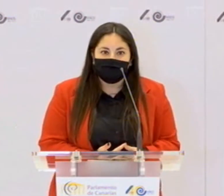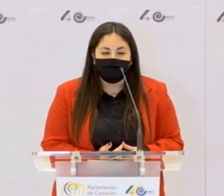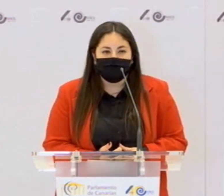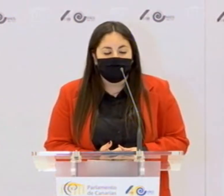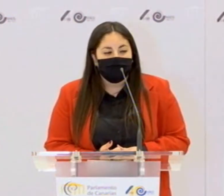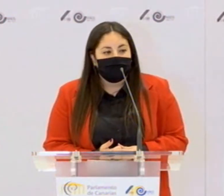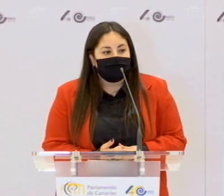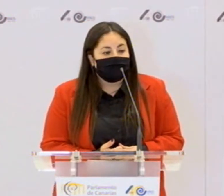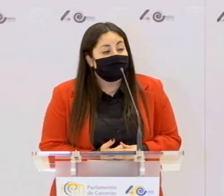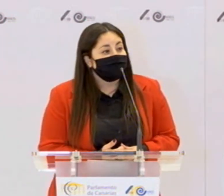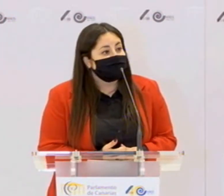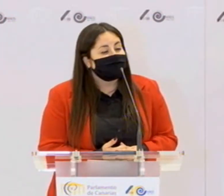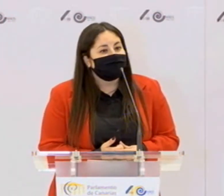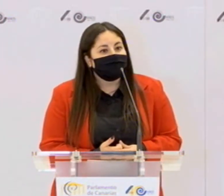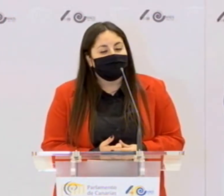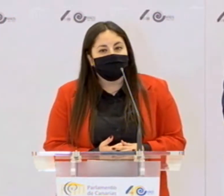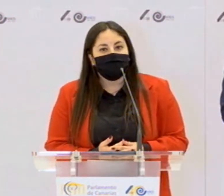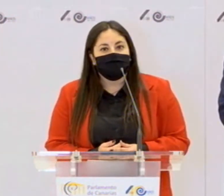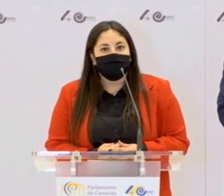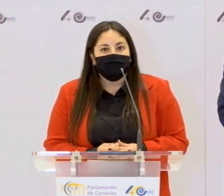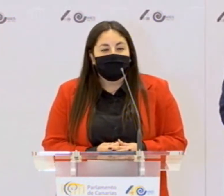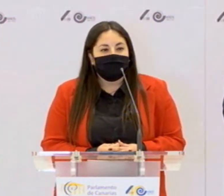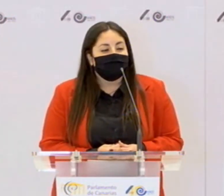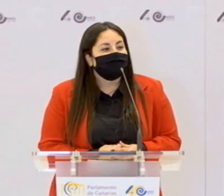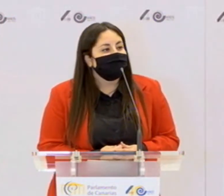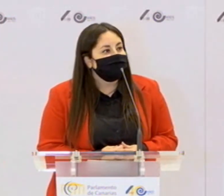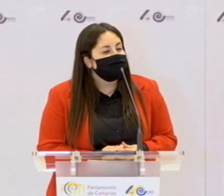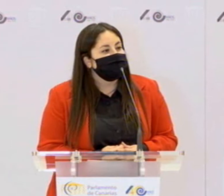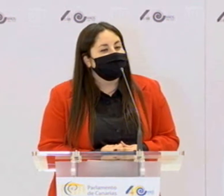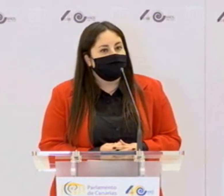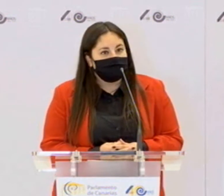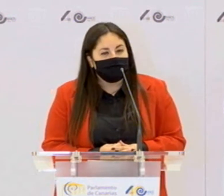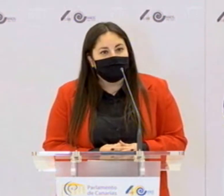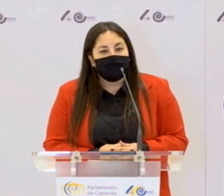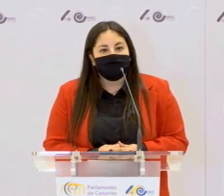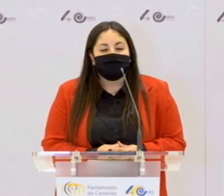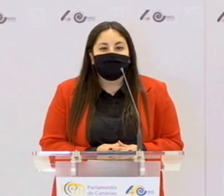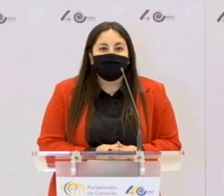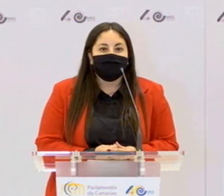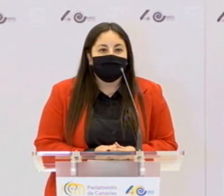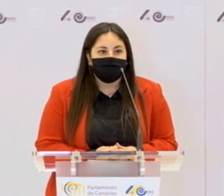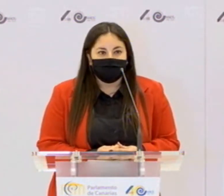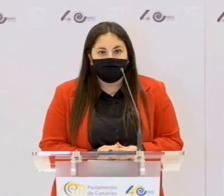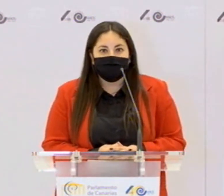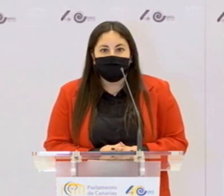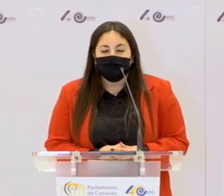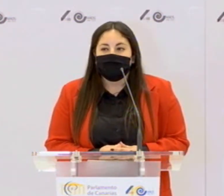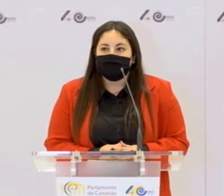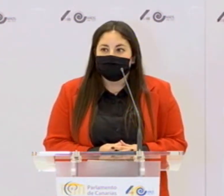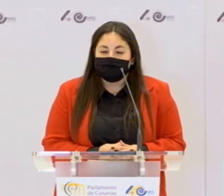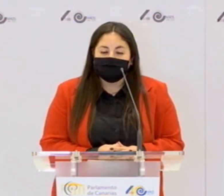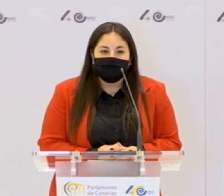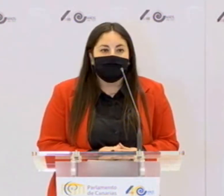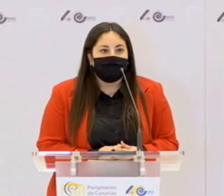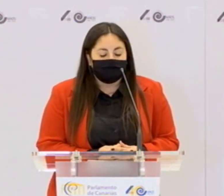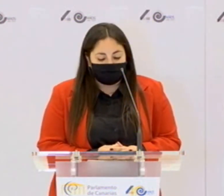solo vengan a restar, que vengan no solo a generar críticas, sino también a ser aliados en estos tiempos para